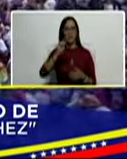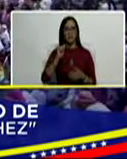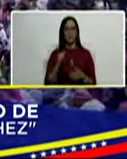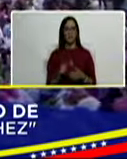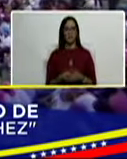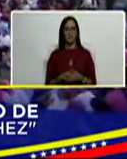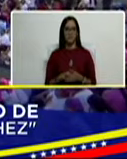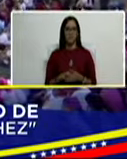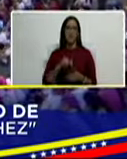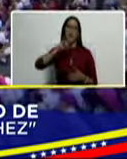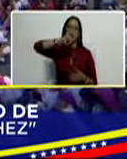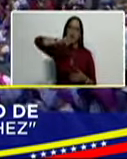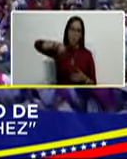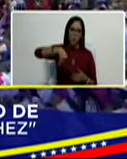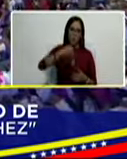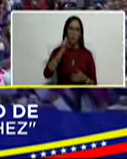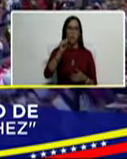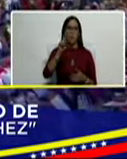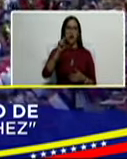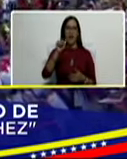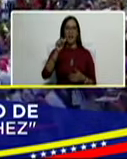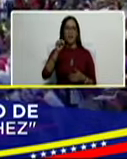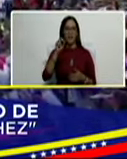de Juana Ramírez la Avanzadora,